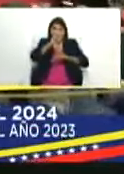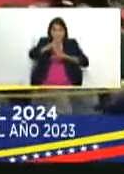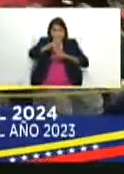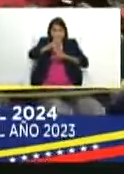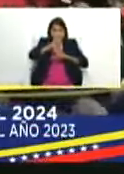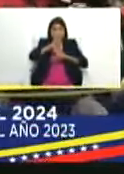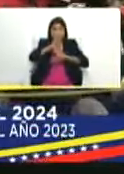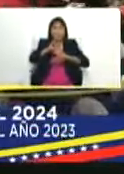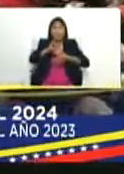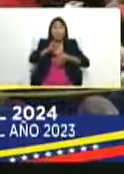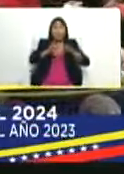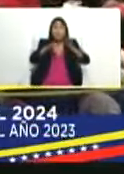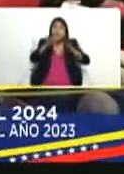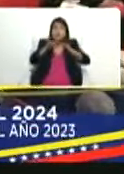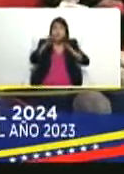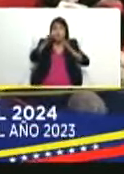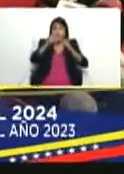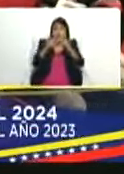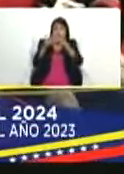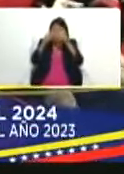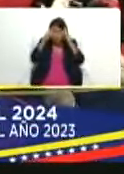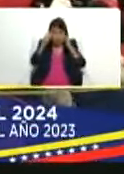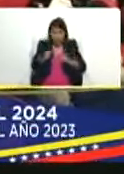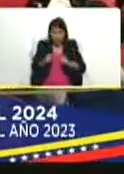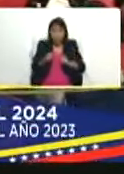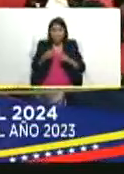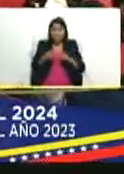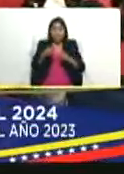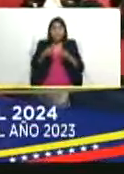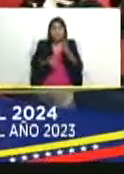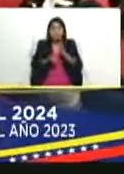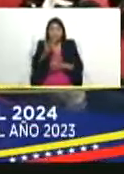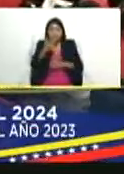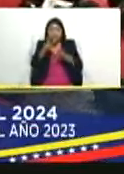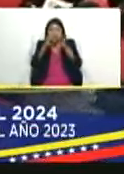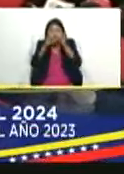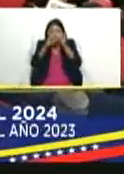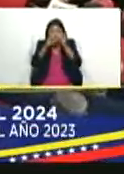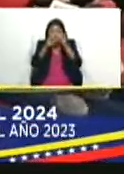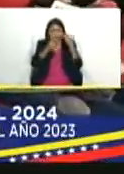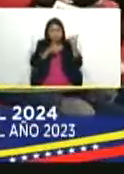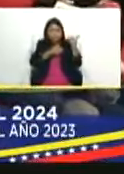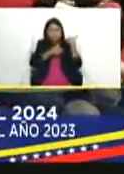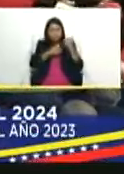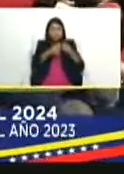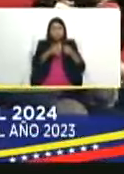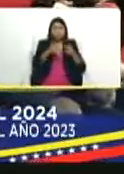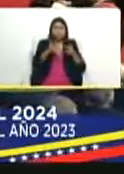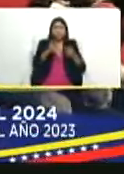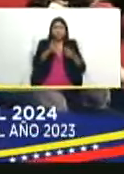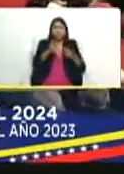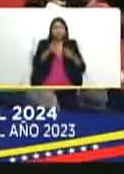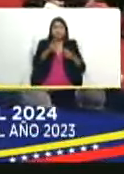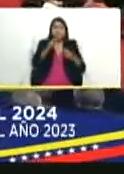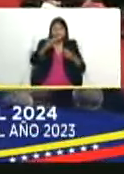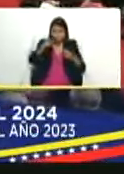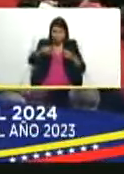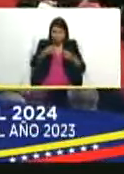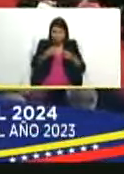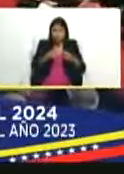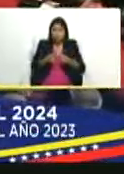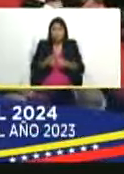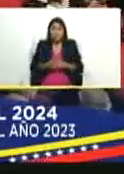También hacía mención de la creación del Observatorio Social del Poder Judicial, el relanzamiento de la Fundación de la Gaceta